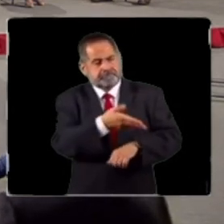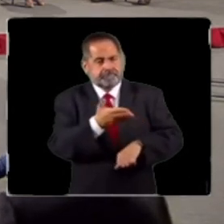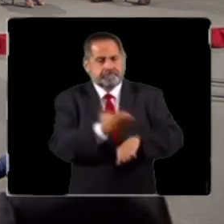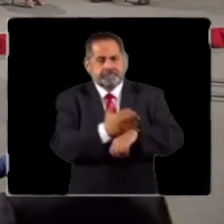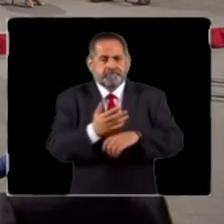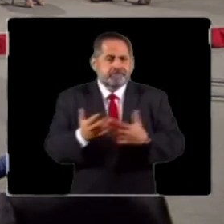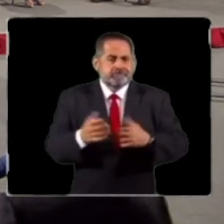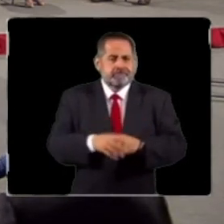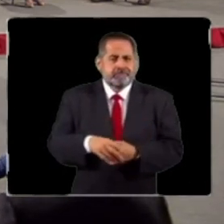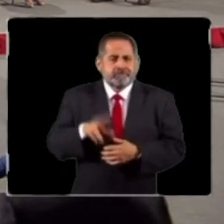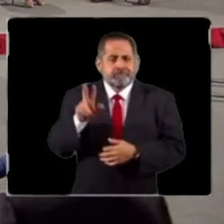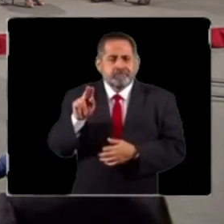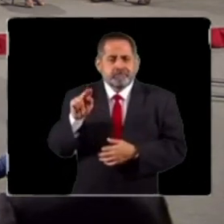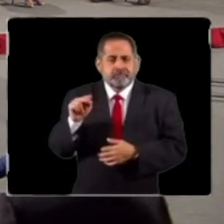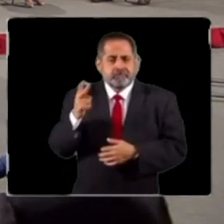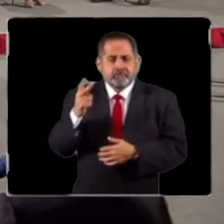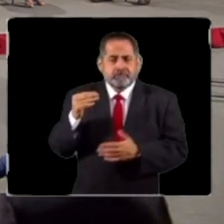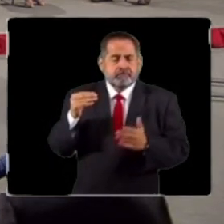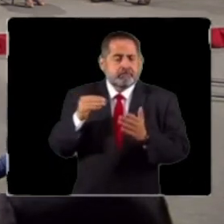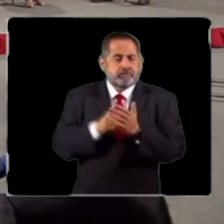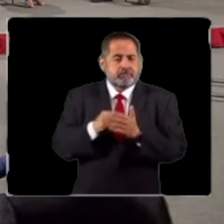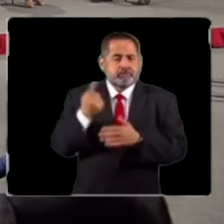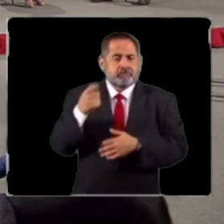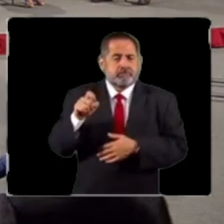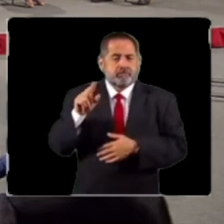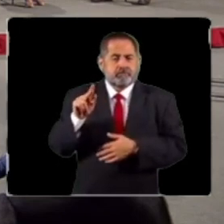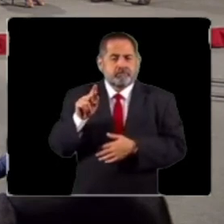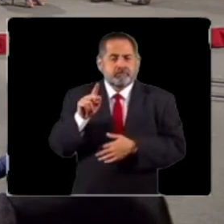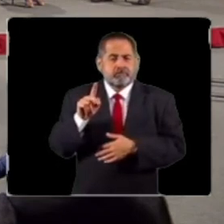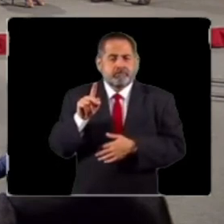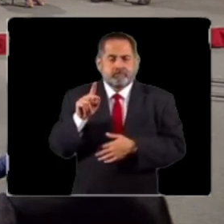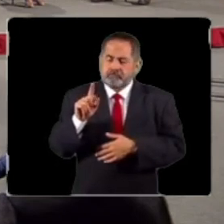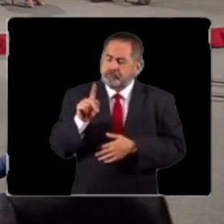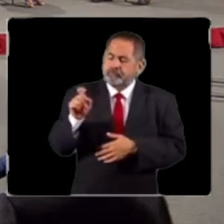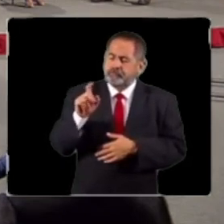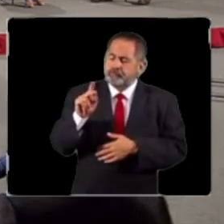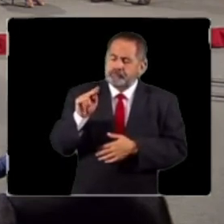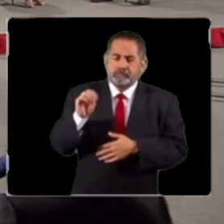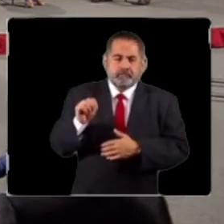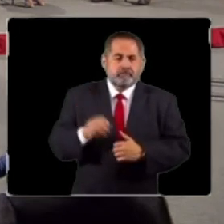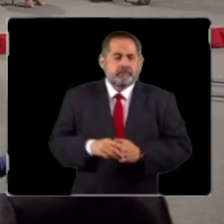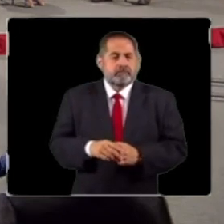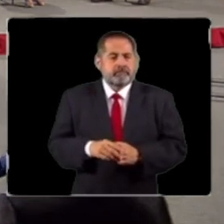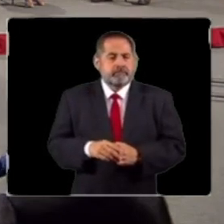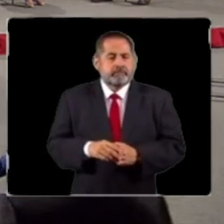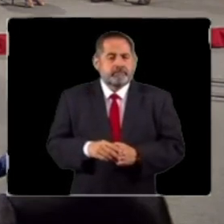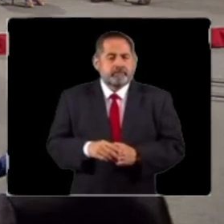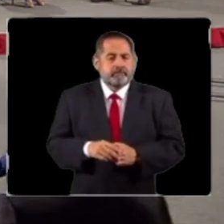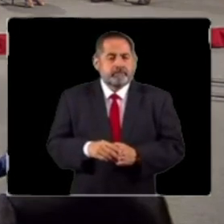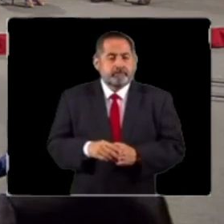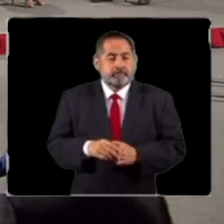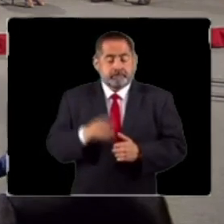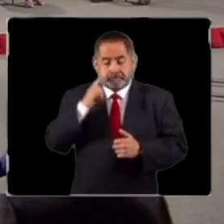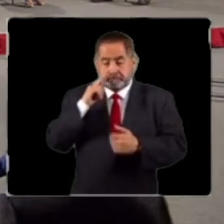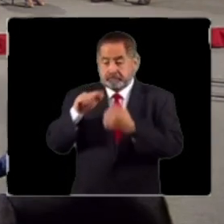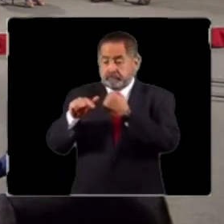82 mil 189. Y del fuero federal 12 mil